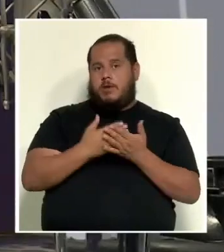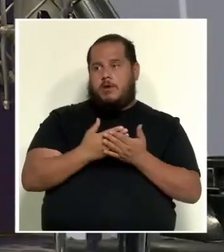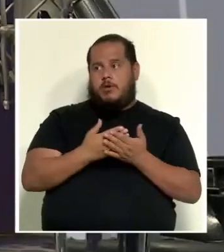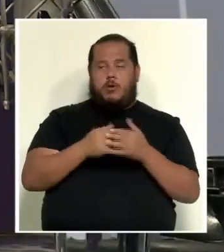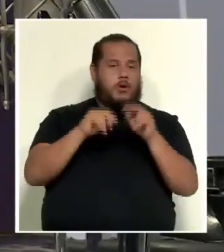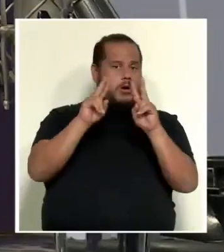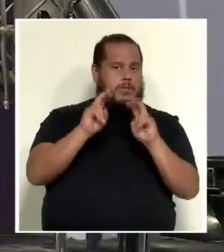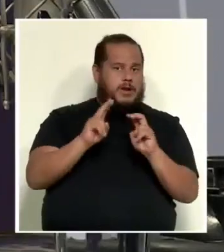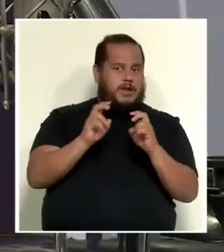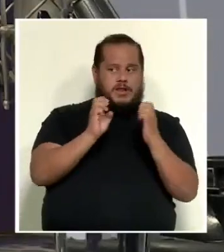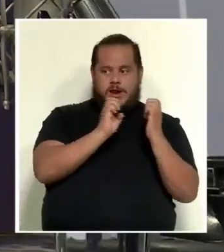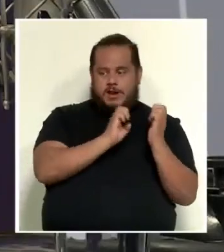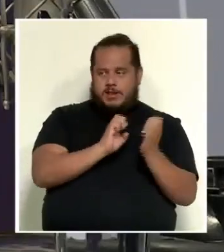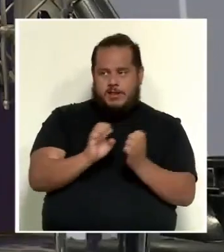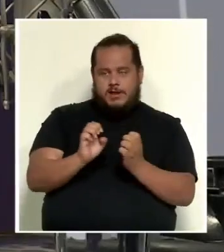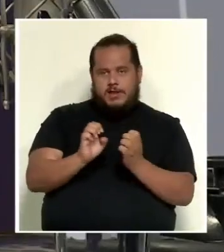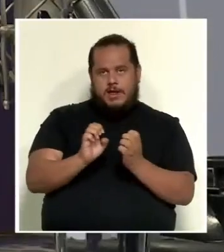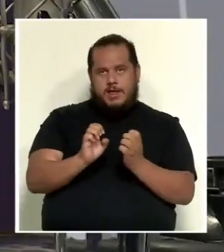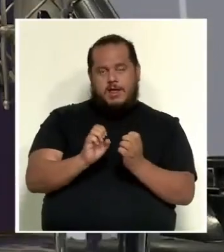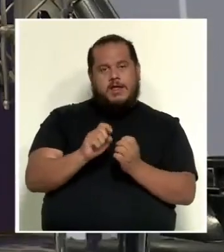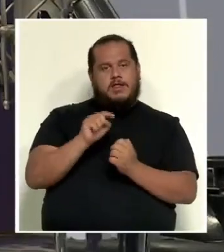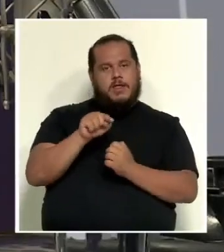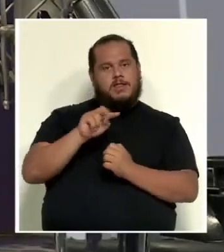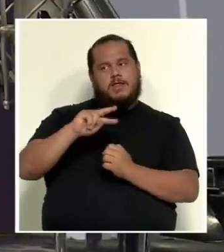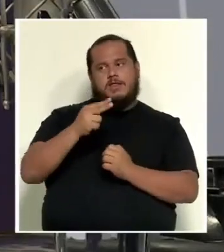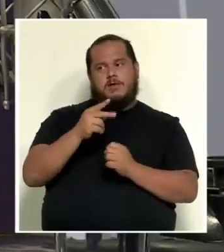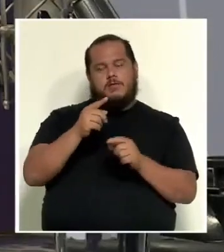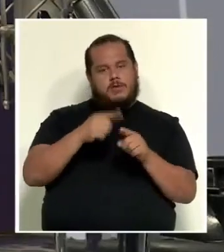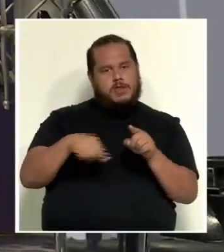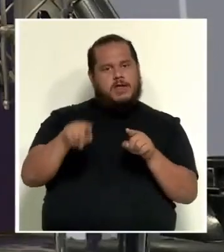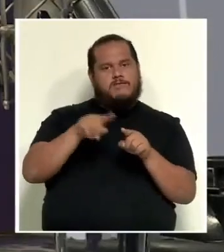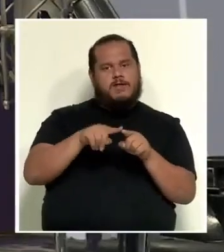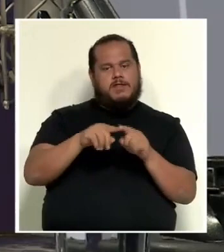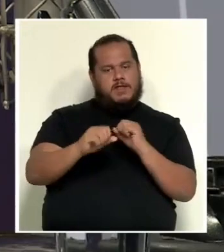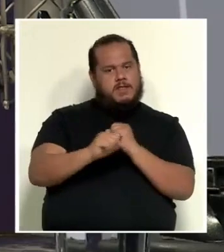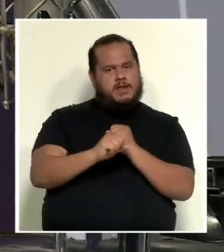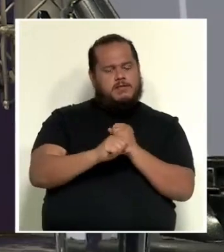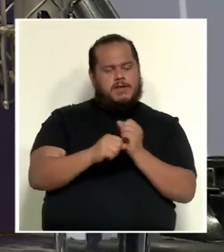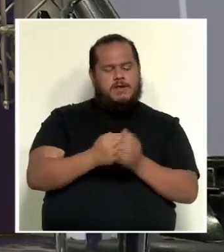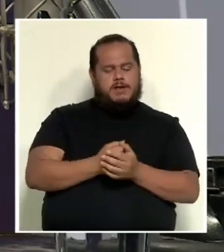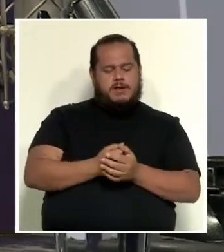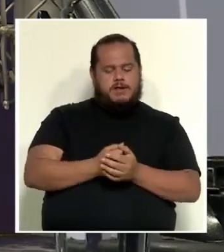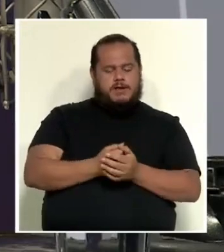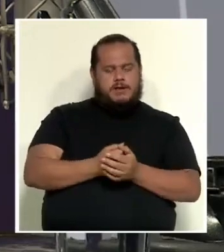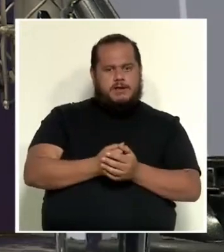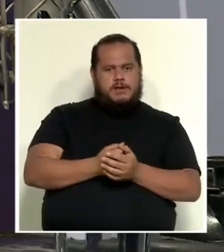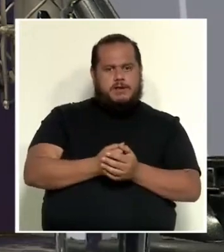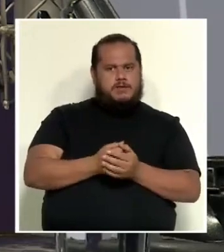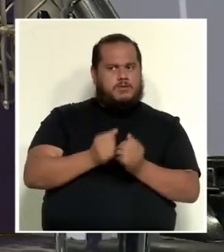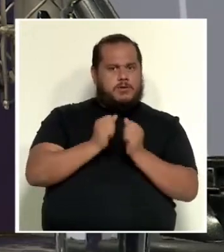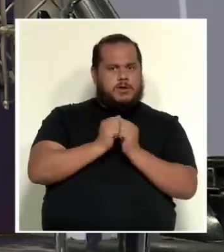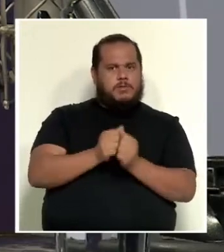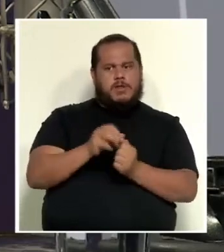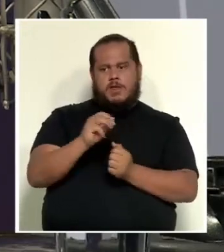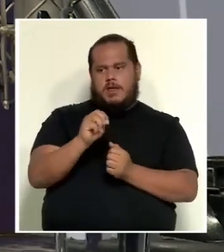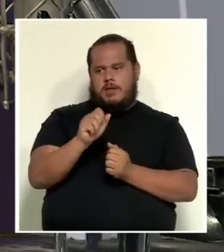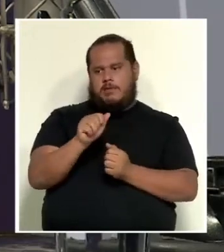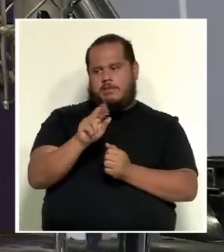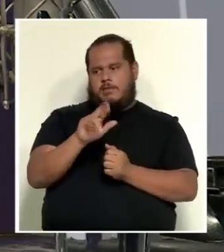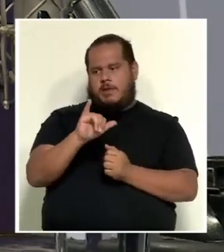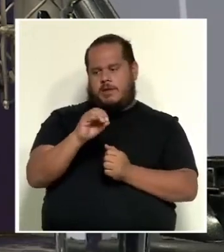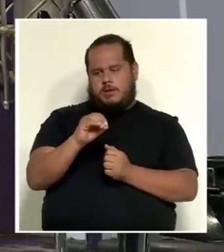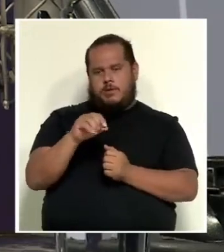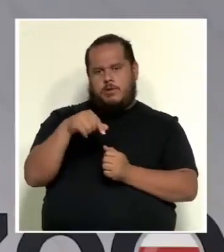analizar las estrategias de esta segunda fase de la campaña. Nos acompaña el especialista Mario Quiroz, a